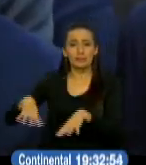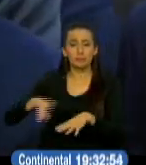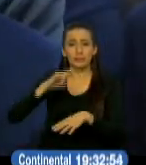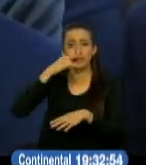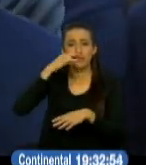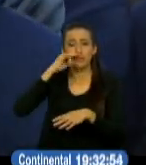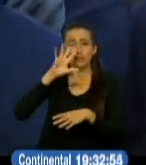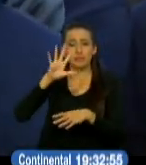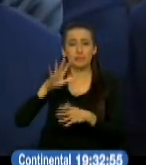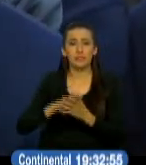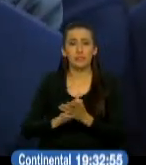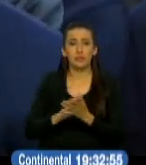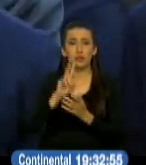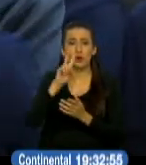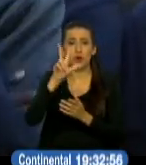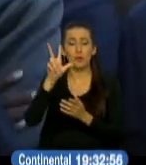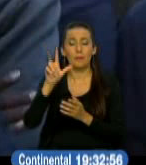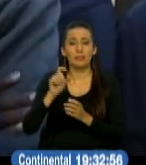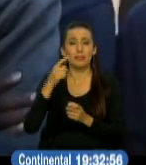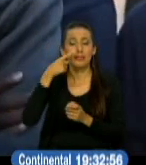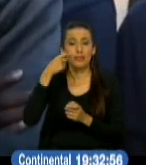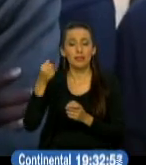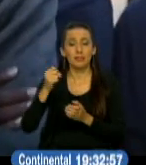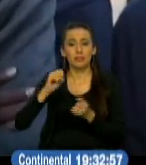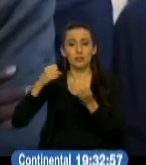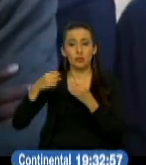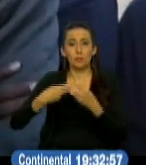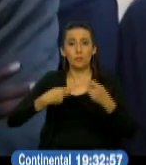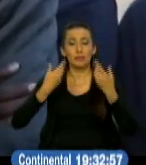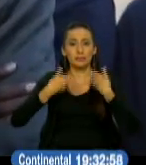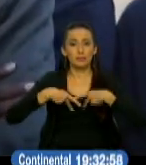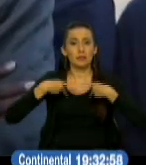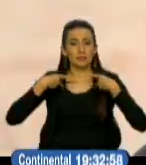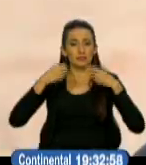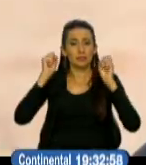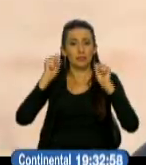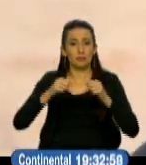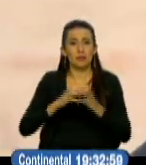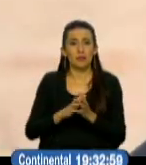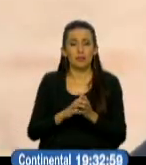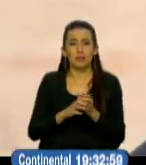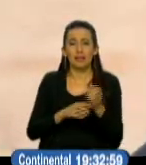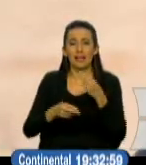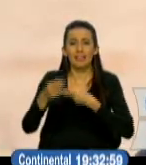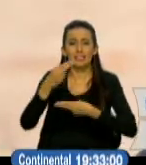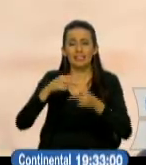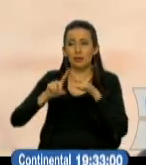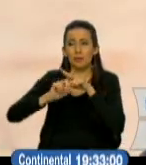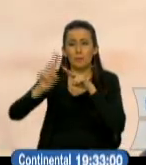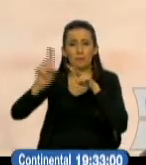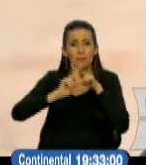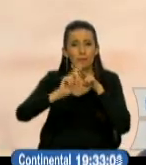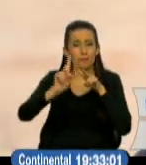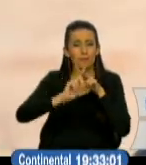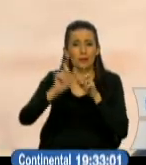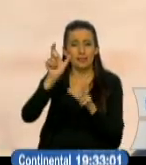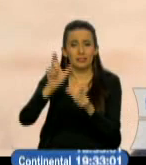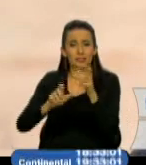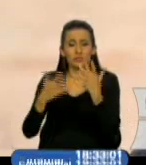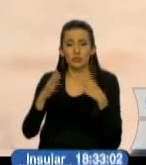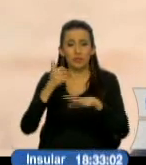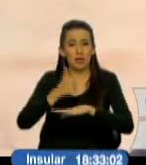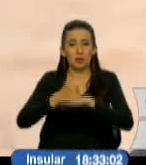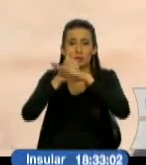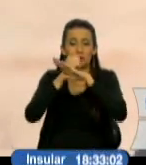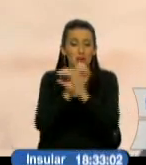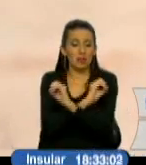niños. 23 hombres de distintas nacionalidades sobrevivieron. El tráfico ilegal de inmigrantes sigue creciendo, sin que las autoridades